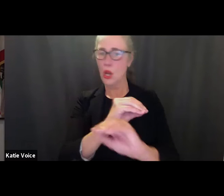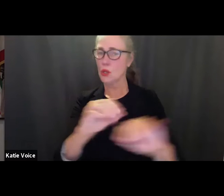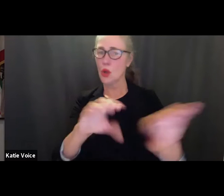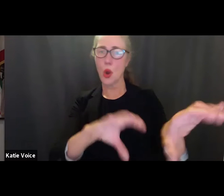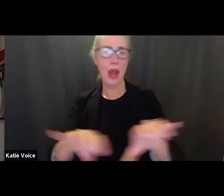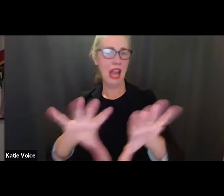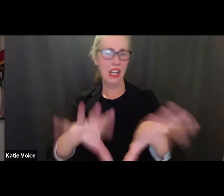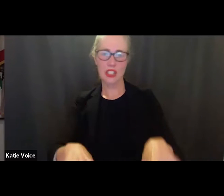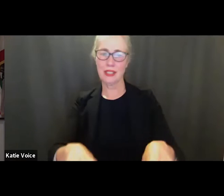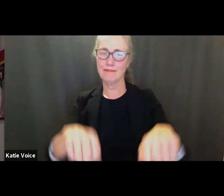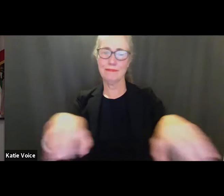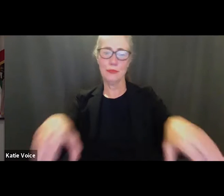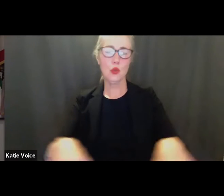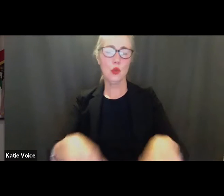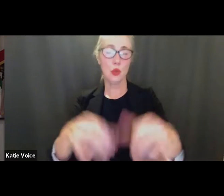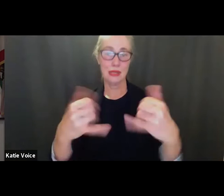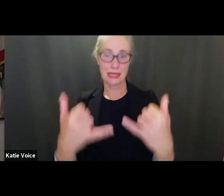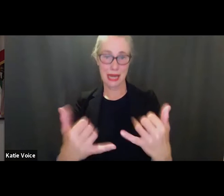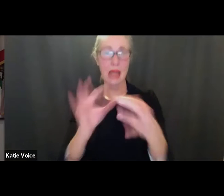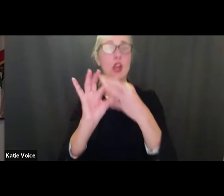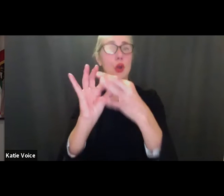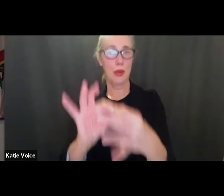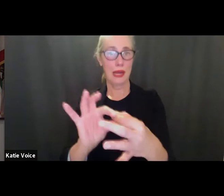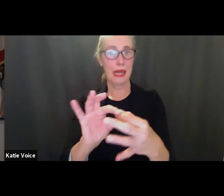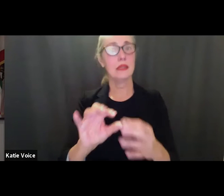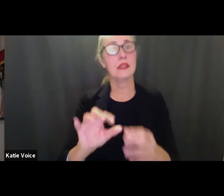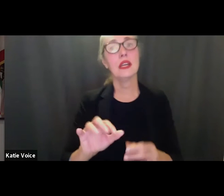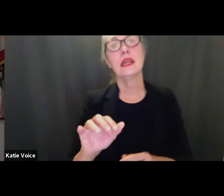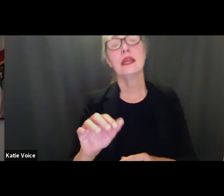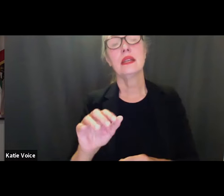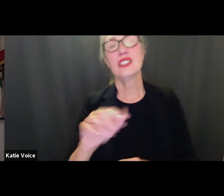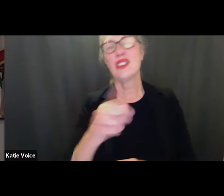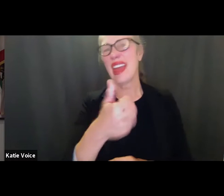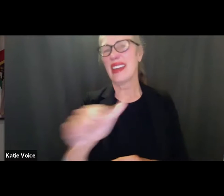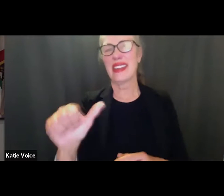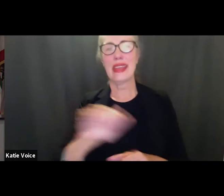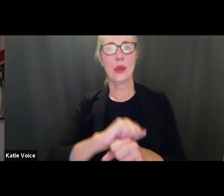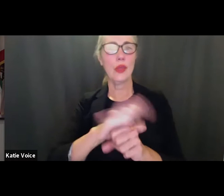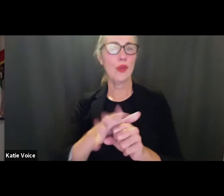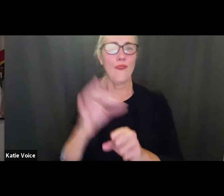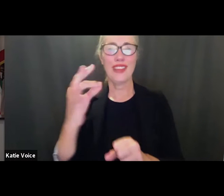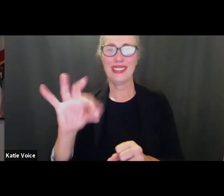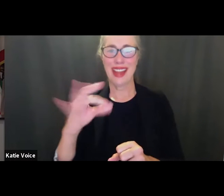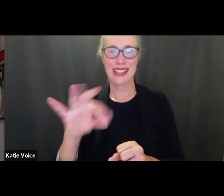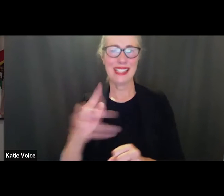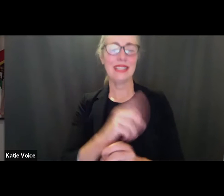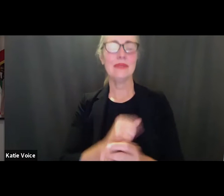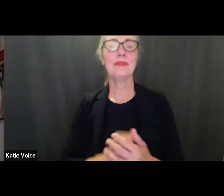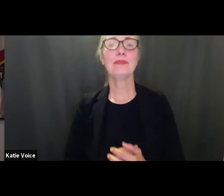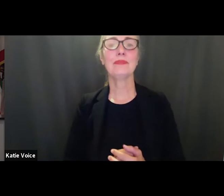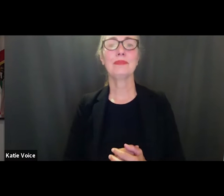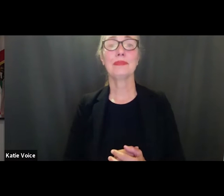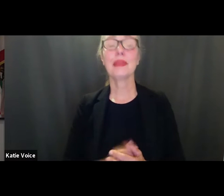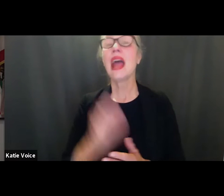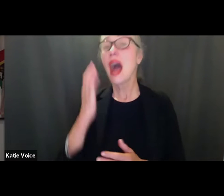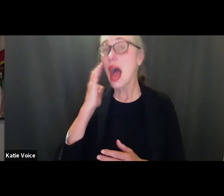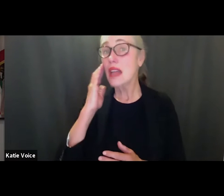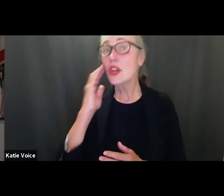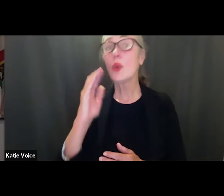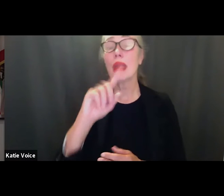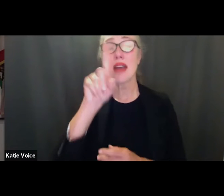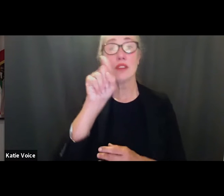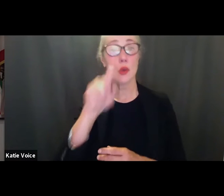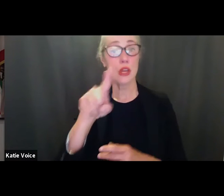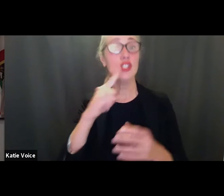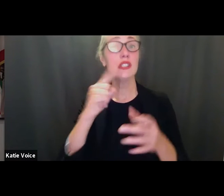informe y no habrá acción que se tomará esta noche con respecto a cualquier cosa que tenga que ver con el COVID-19. Sé que